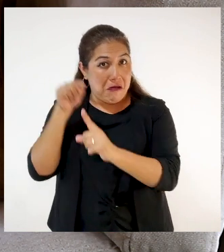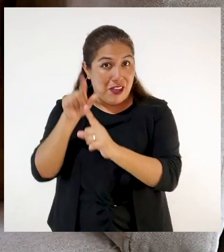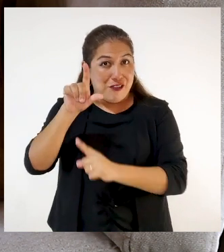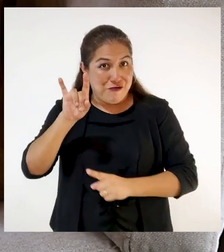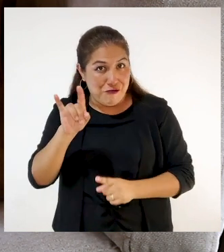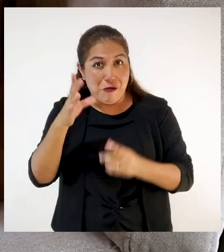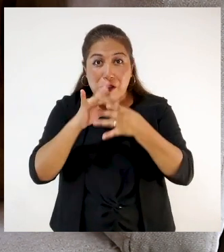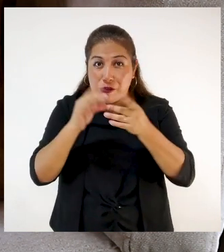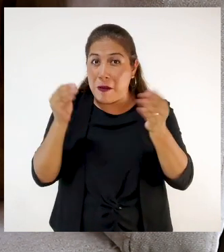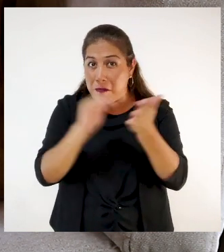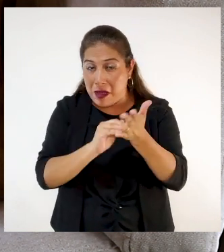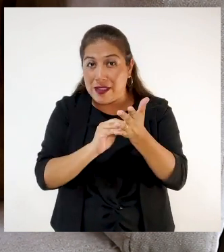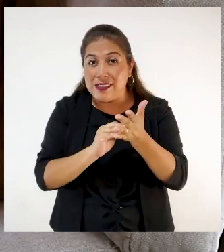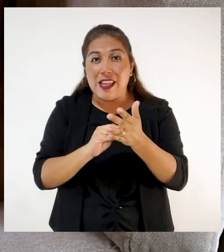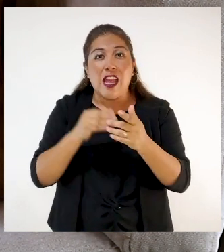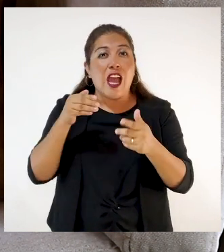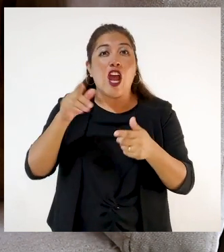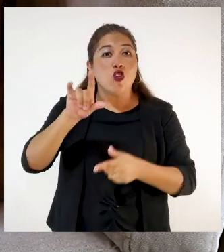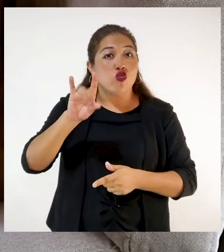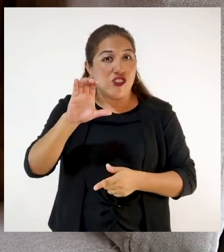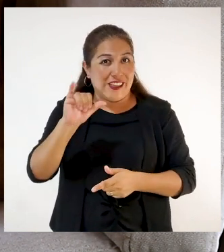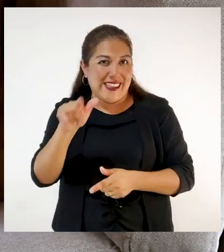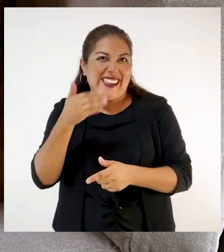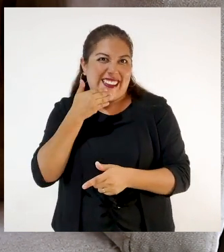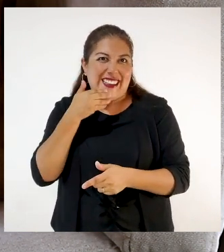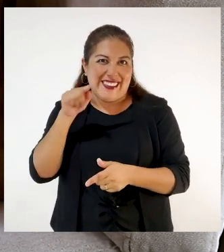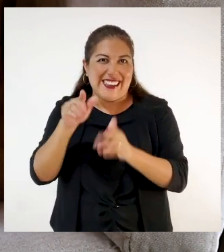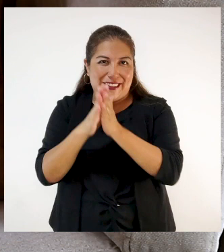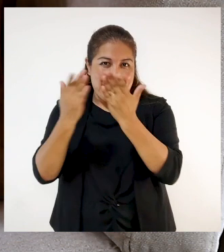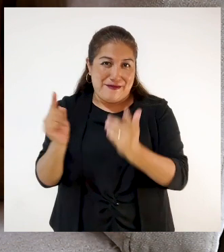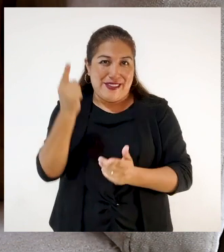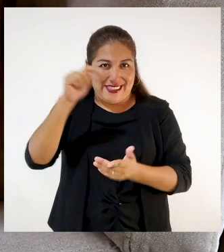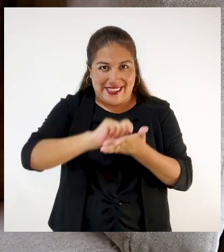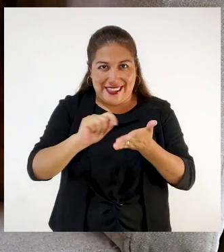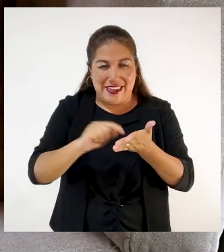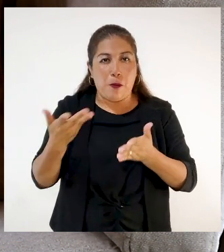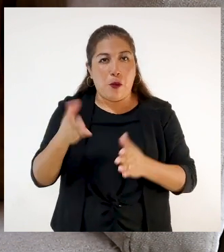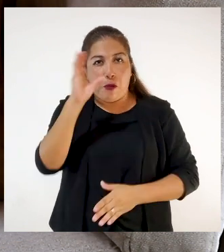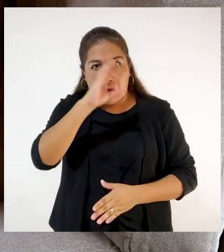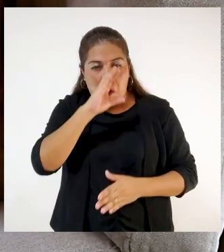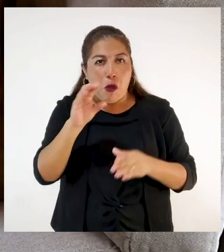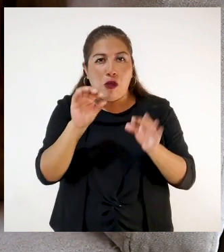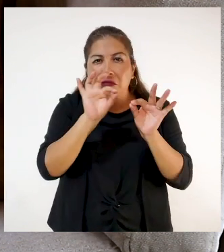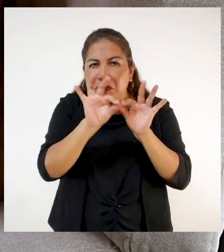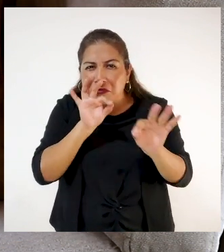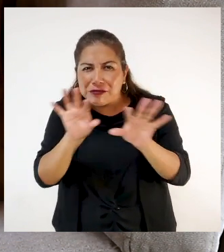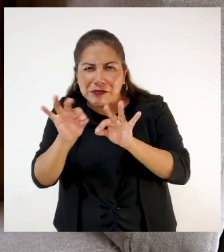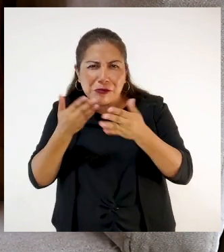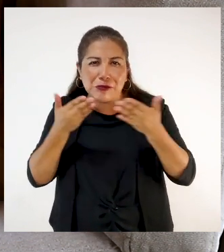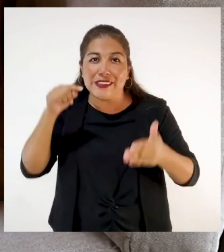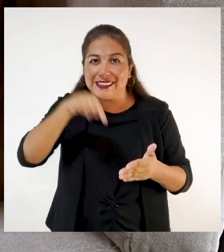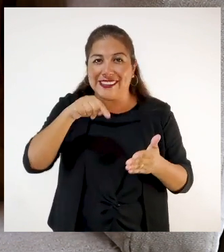Lu, que quieran conocer más de nuestra historia y especialmente de Lucía, porque es la protagonista del libro, pueden encontrar muchos